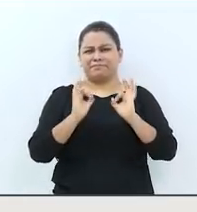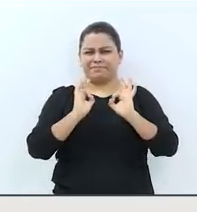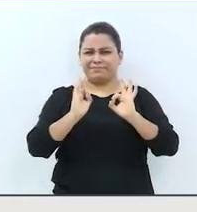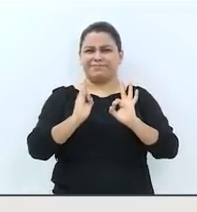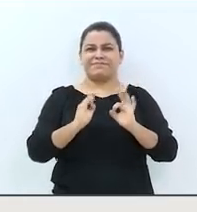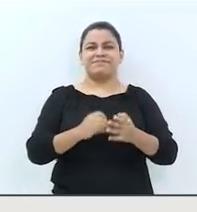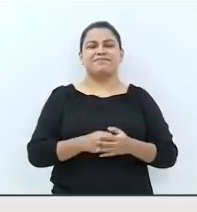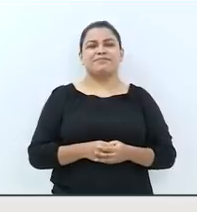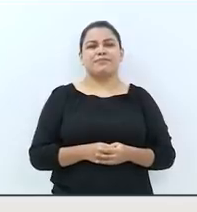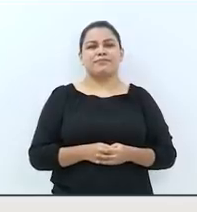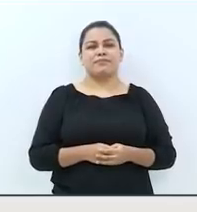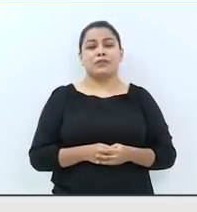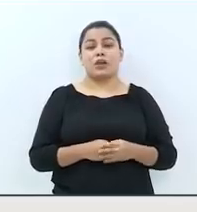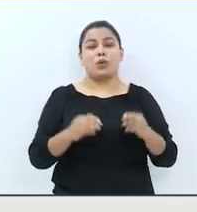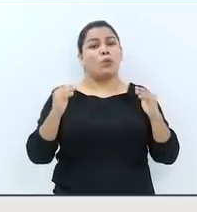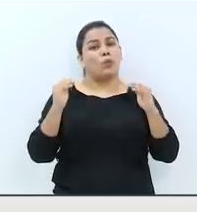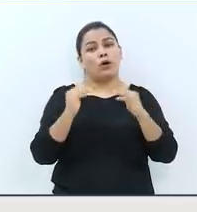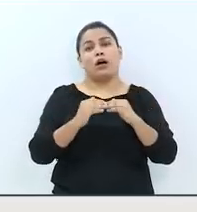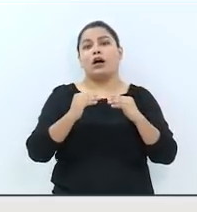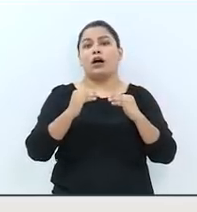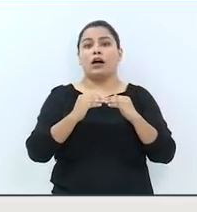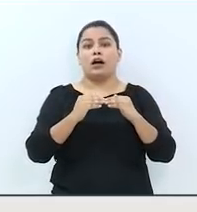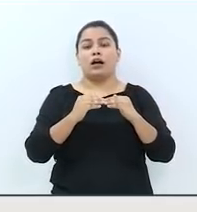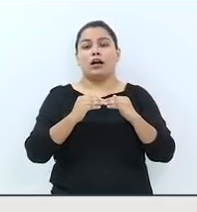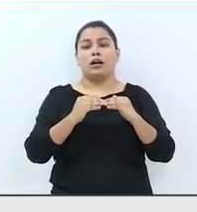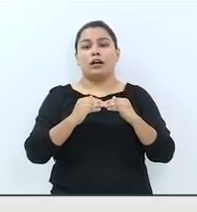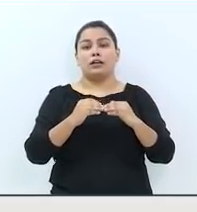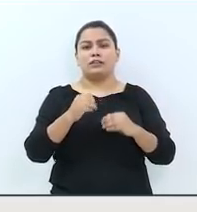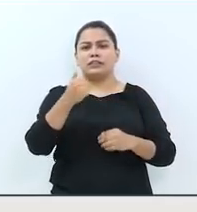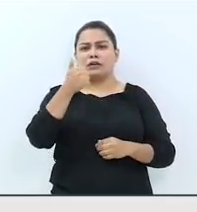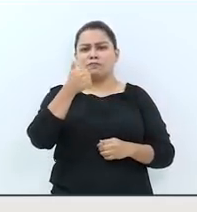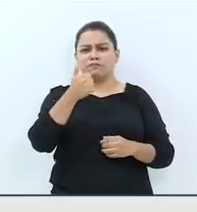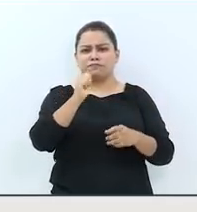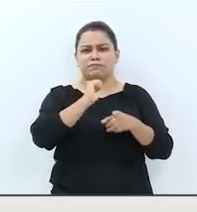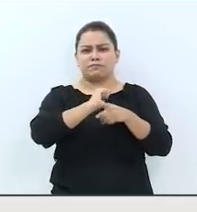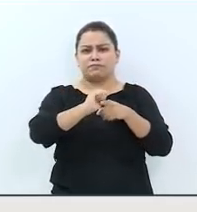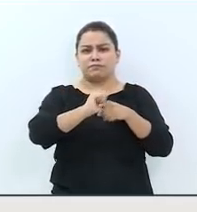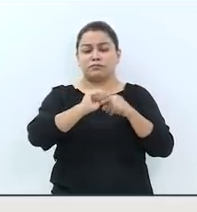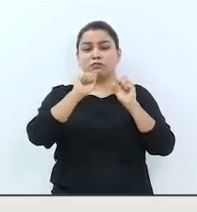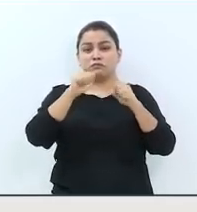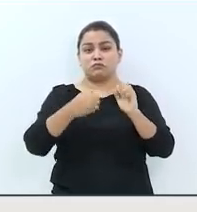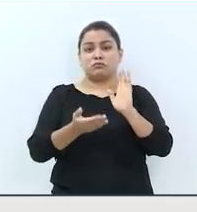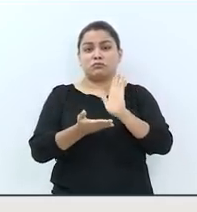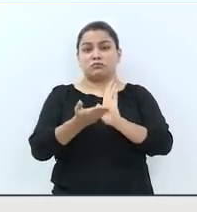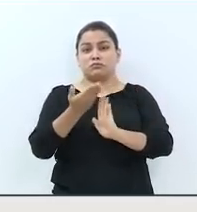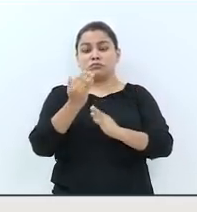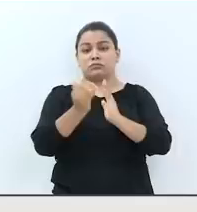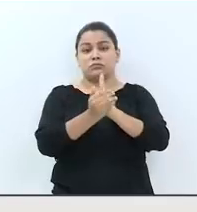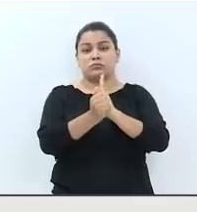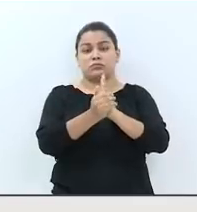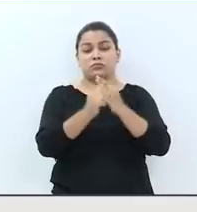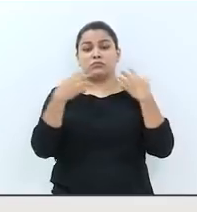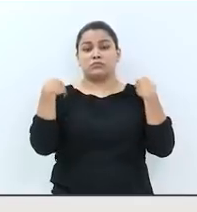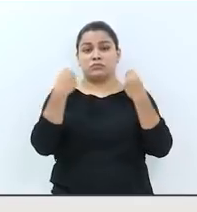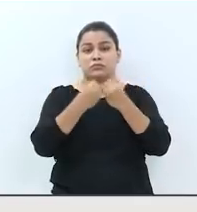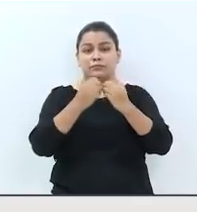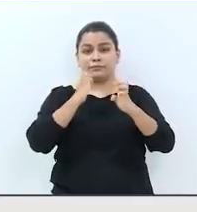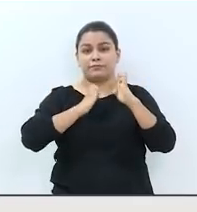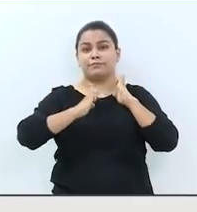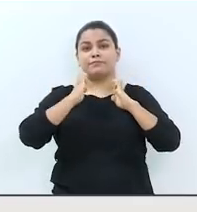Súper, así es, Elsa. Incluso dentro de las buenas prácticas para el desarrollo de habilidades socioemocionales,